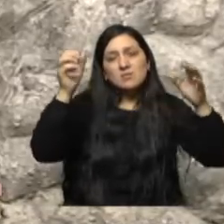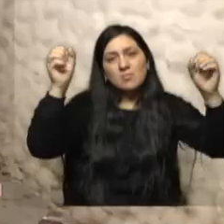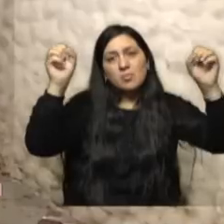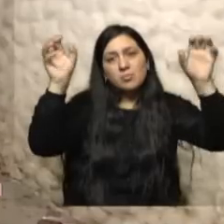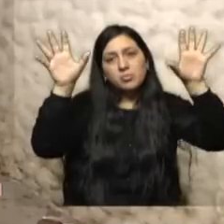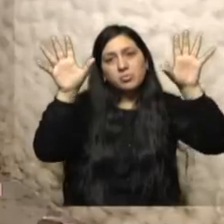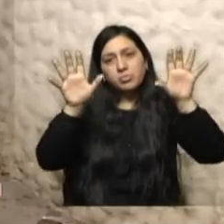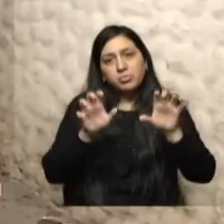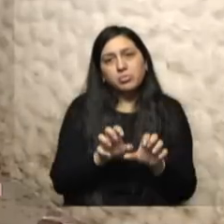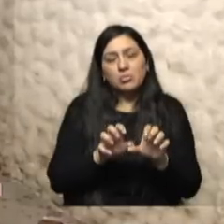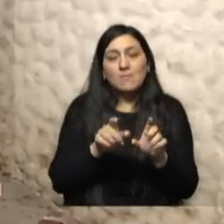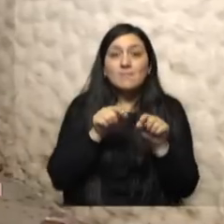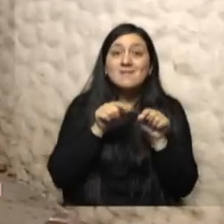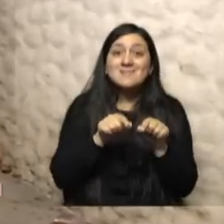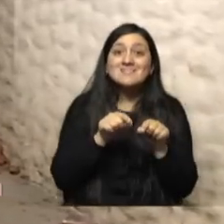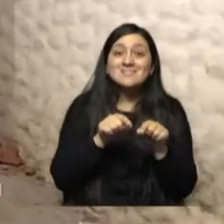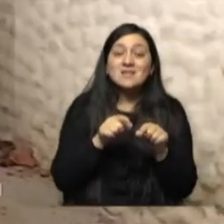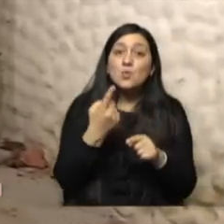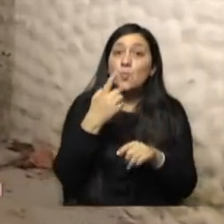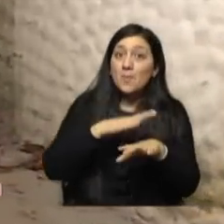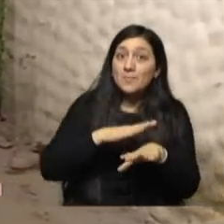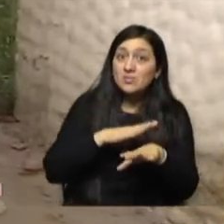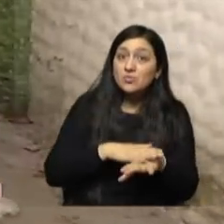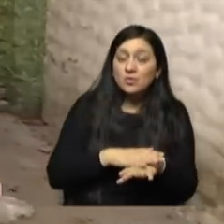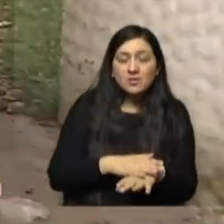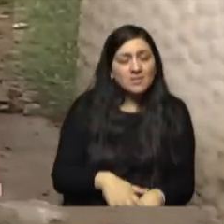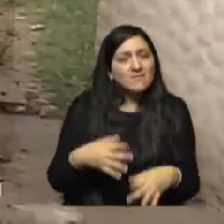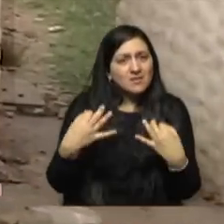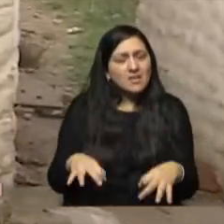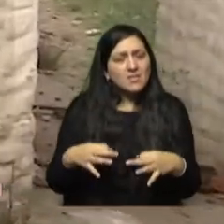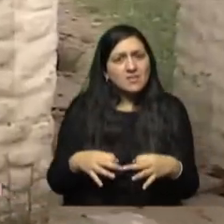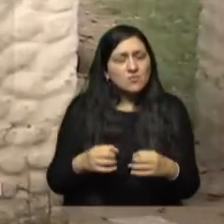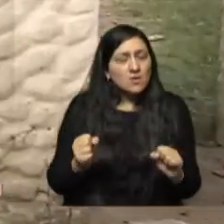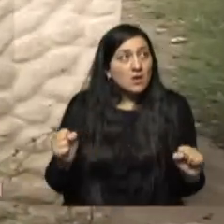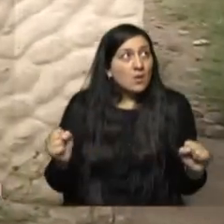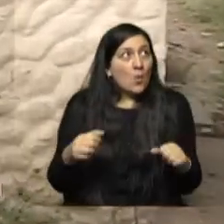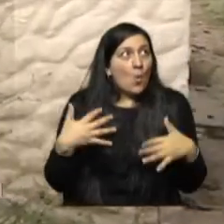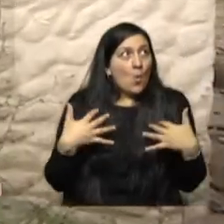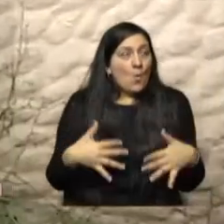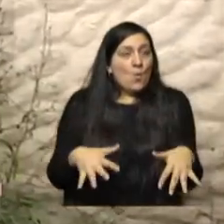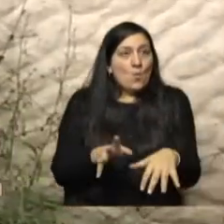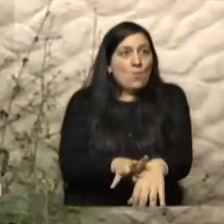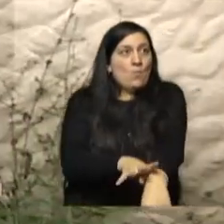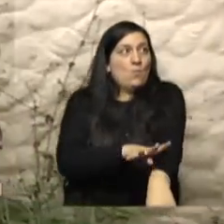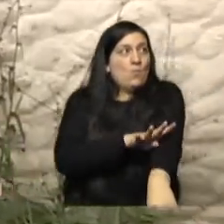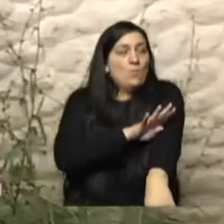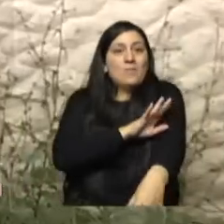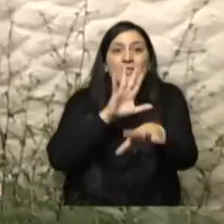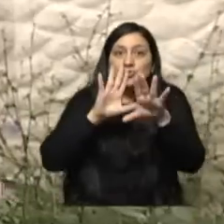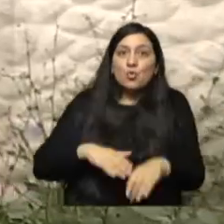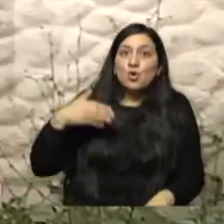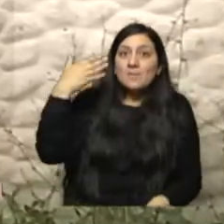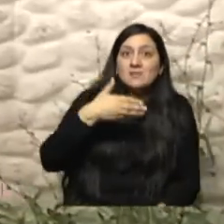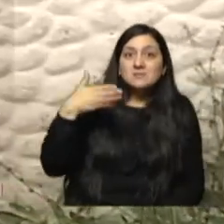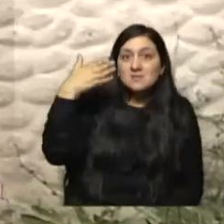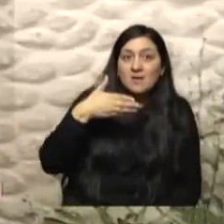y ellos allí, en un momento que fue realmente electrizante para todos quienes participamos y todas